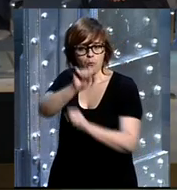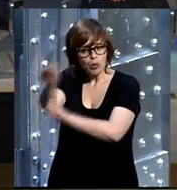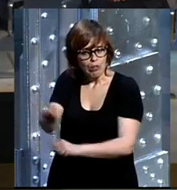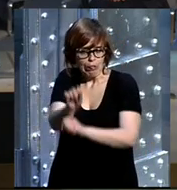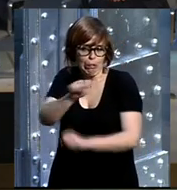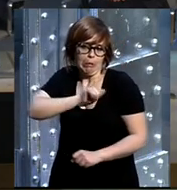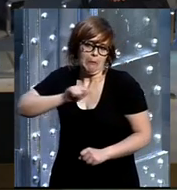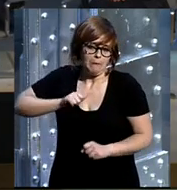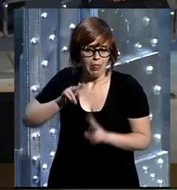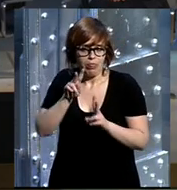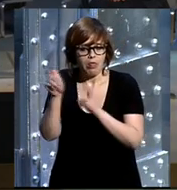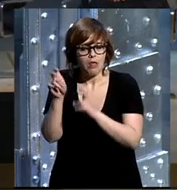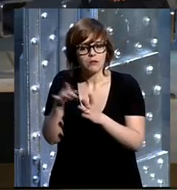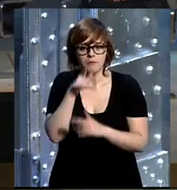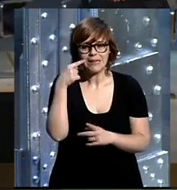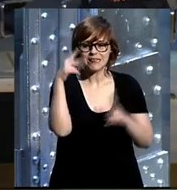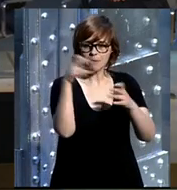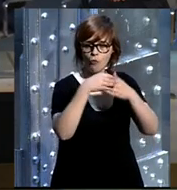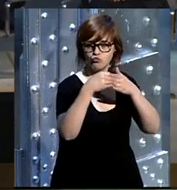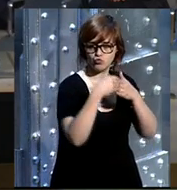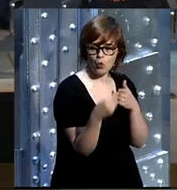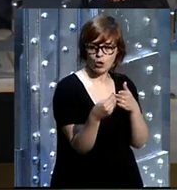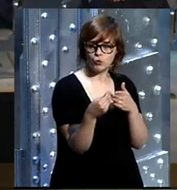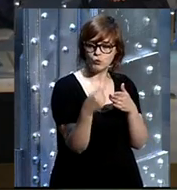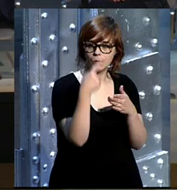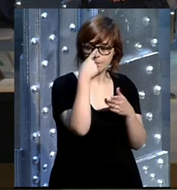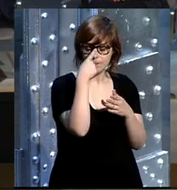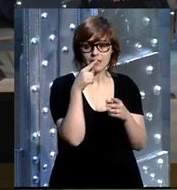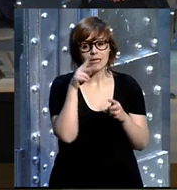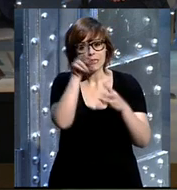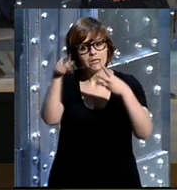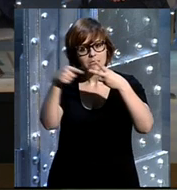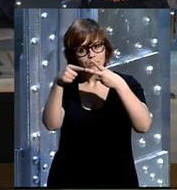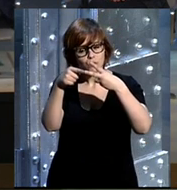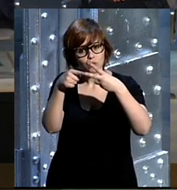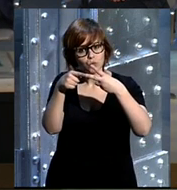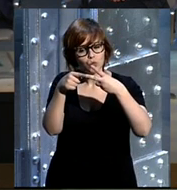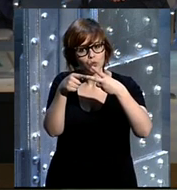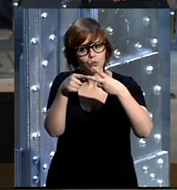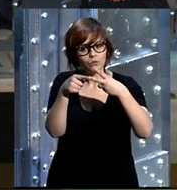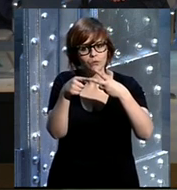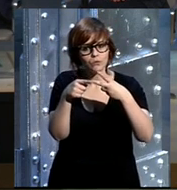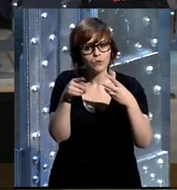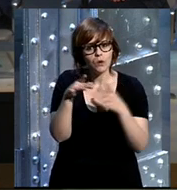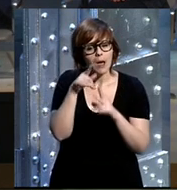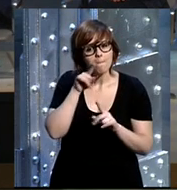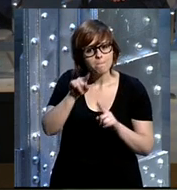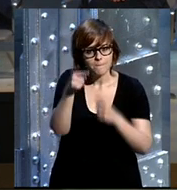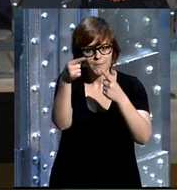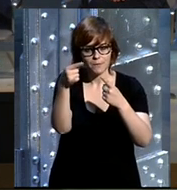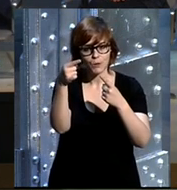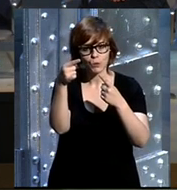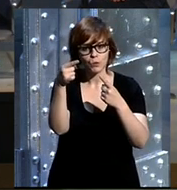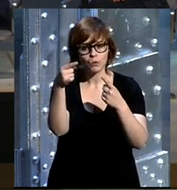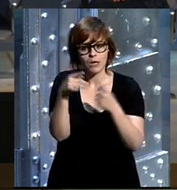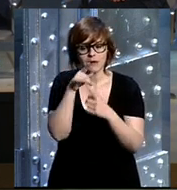paradoja. La primera es la paradoja de los usuarios y la segunda, o el segundo equilibrio necesario, es, por un lado, garantizar